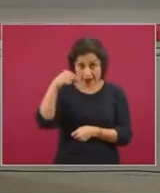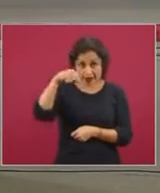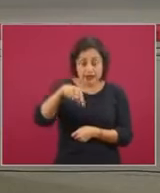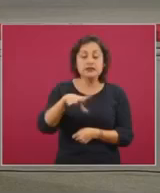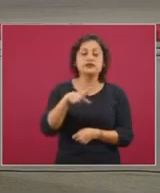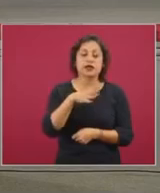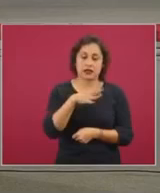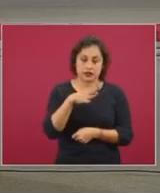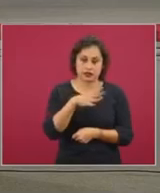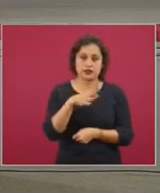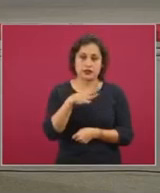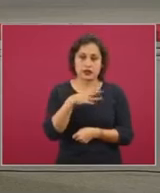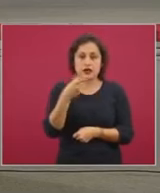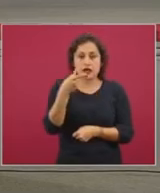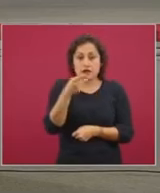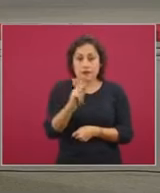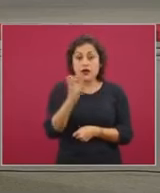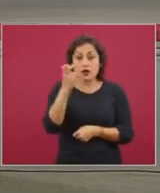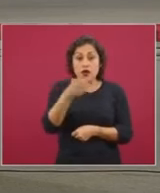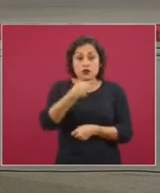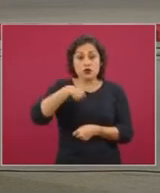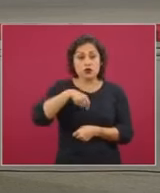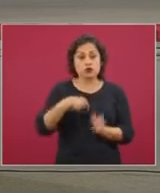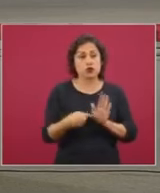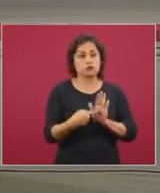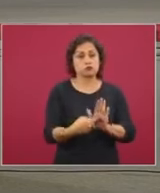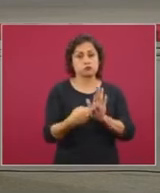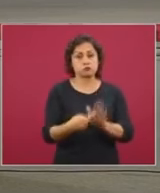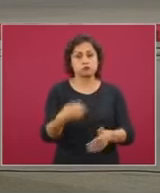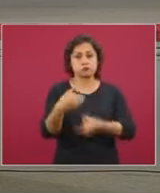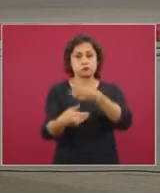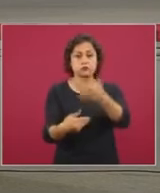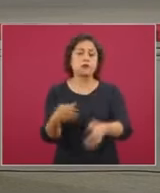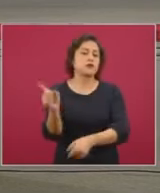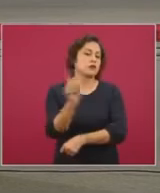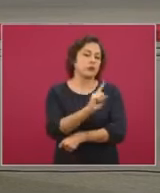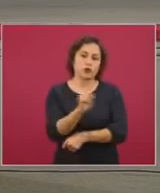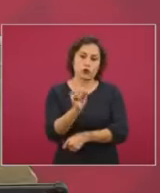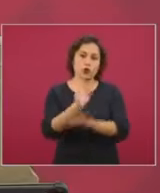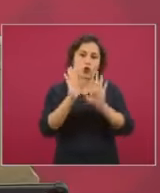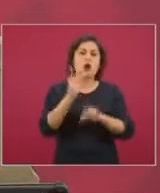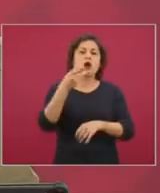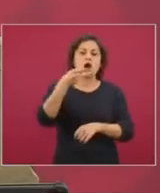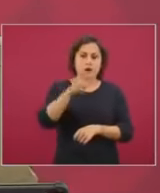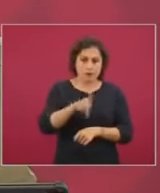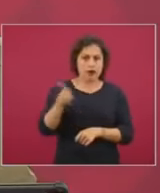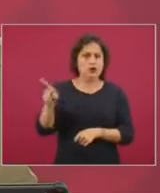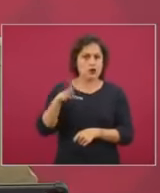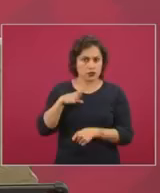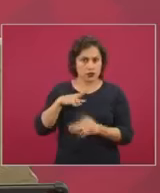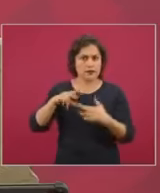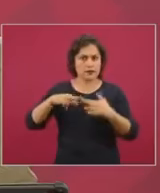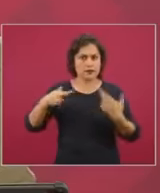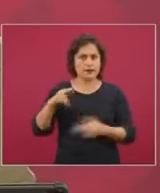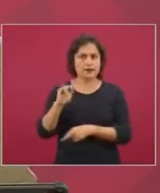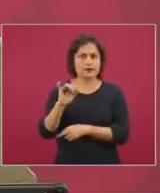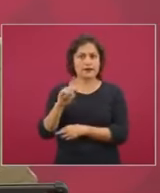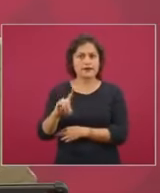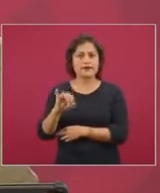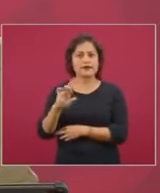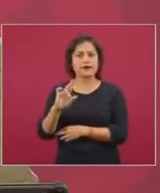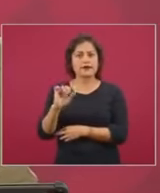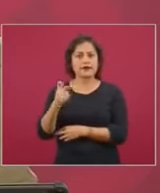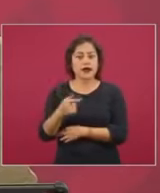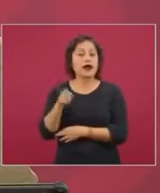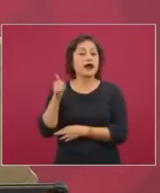no es un indicador que tenemos de manera pública, pero sí tenemos los datos de la red IRAC, y los datos de la red IRAC, ese es un